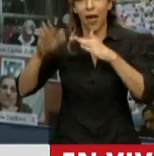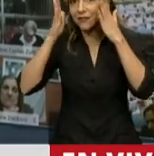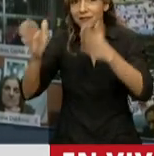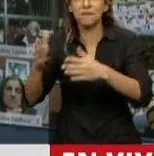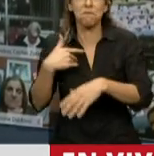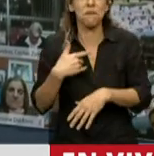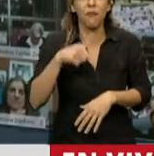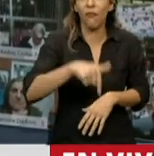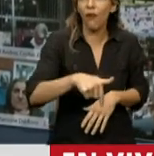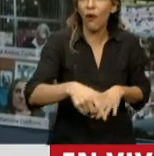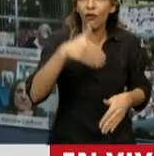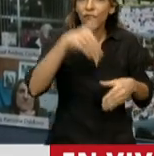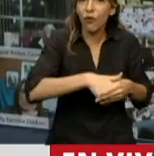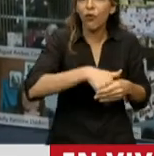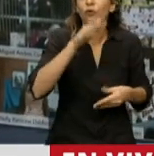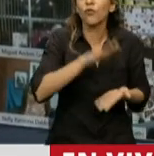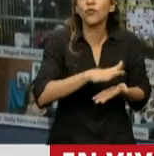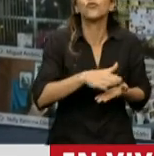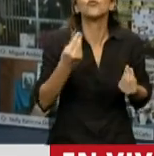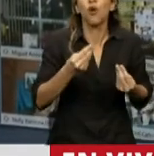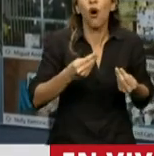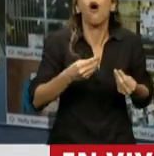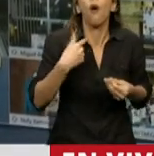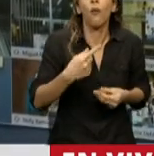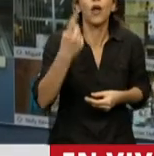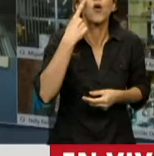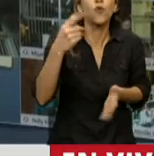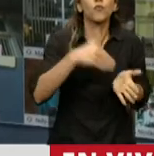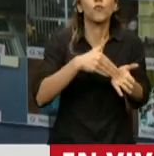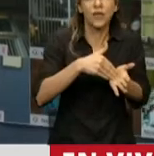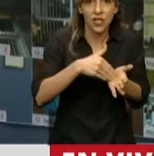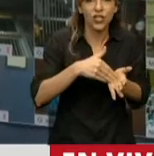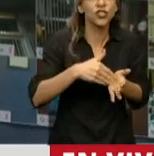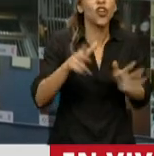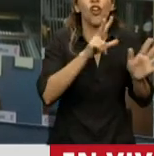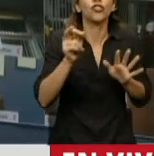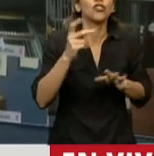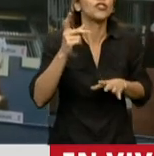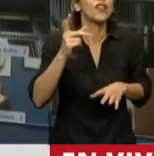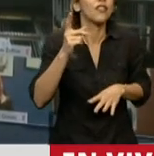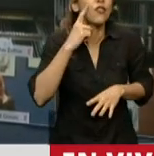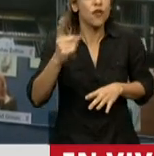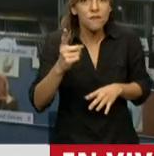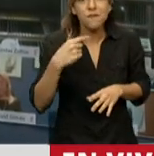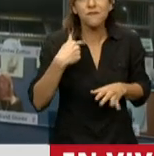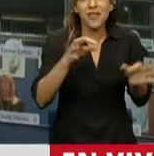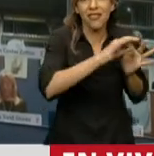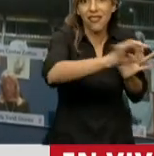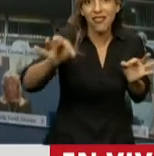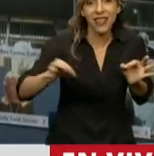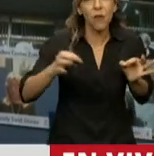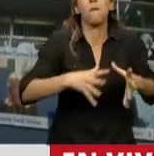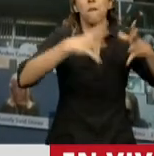la ampliación de 1.780.000 kilómetros cuadrados de nuestro territorio, definitivamente